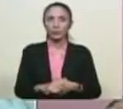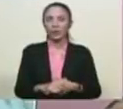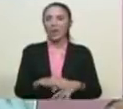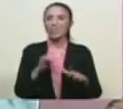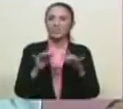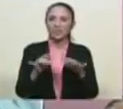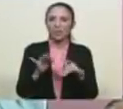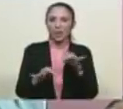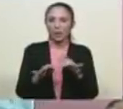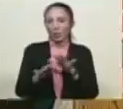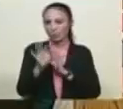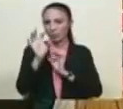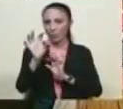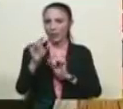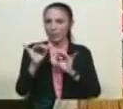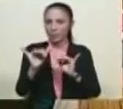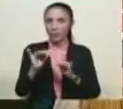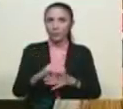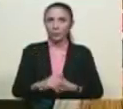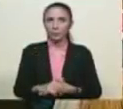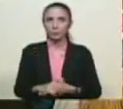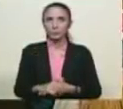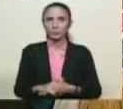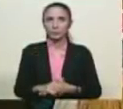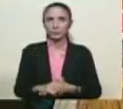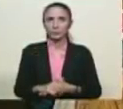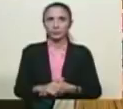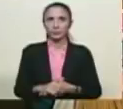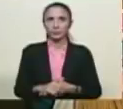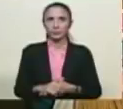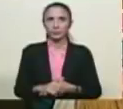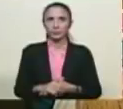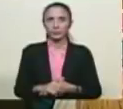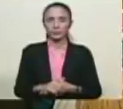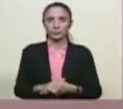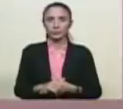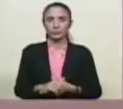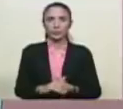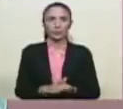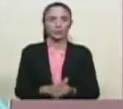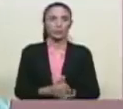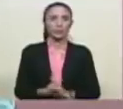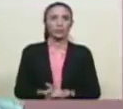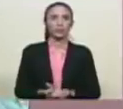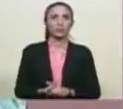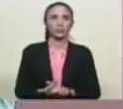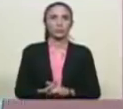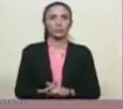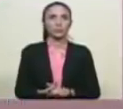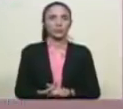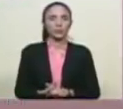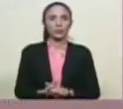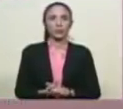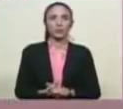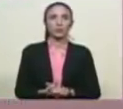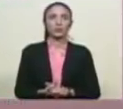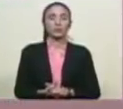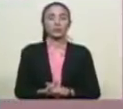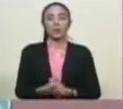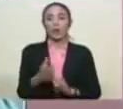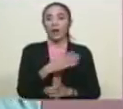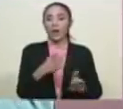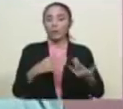Tillerson, a un viaje por varios países gobernados por la derecha, a México,